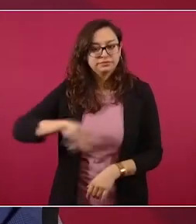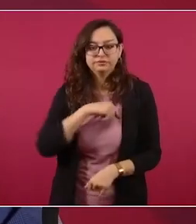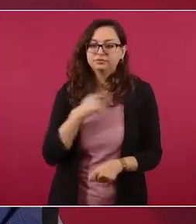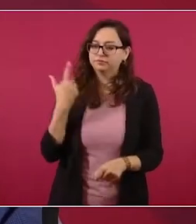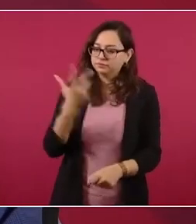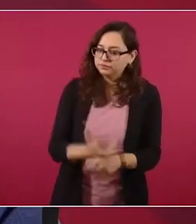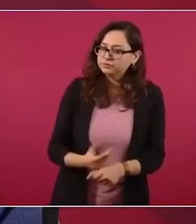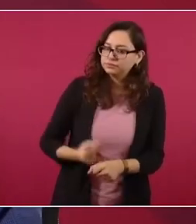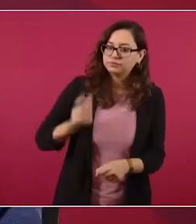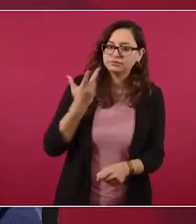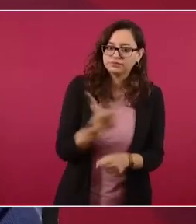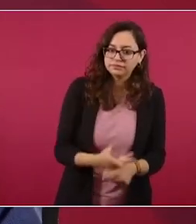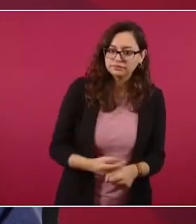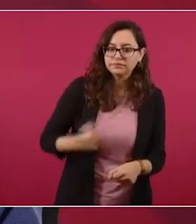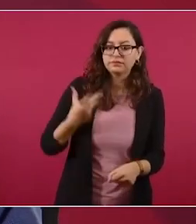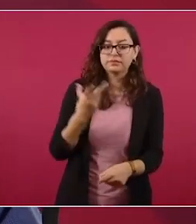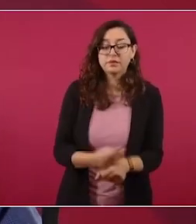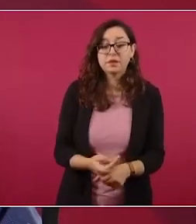hay jueces